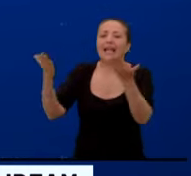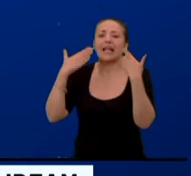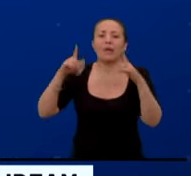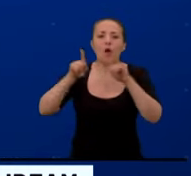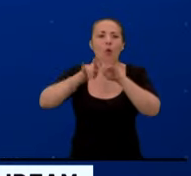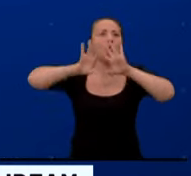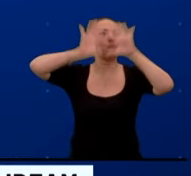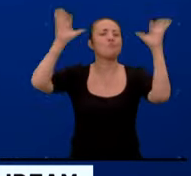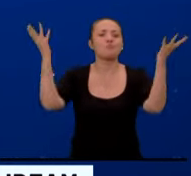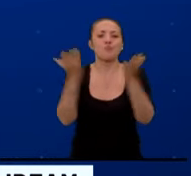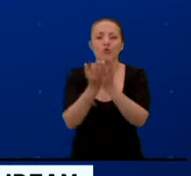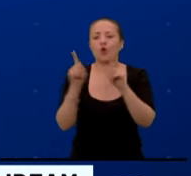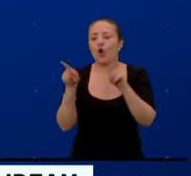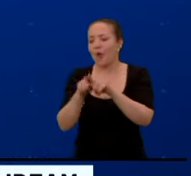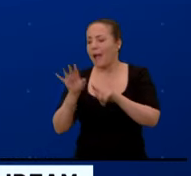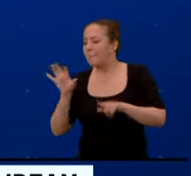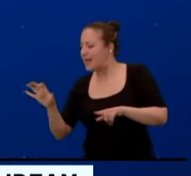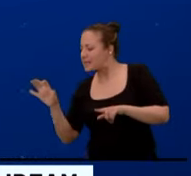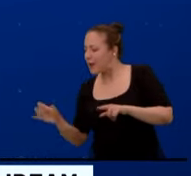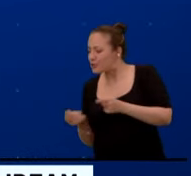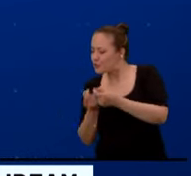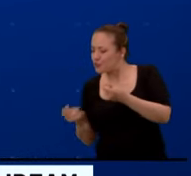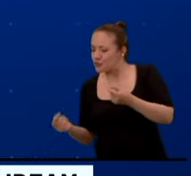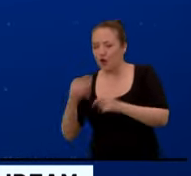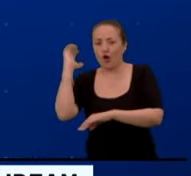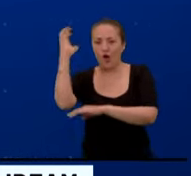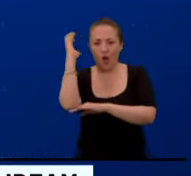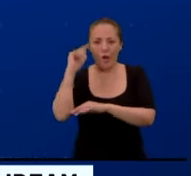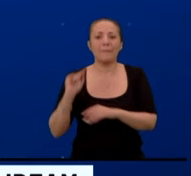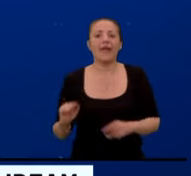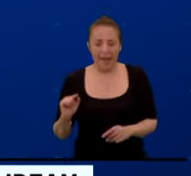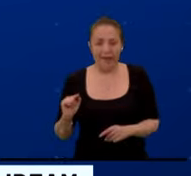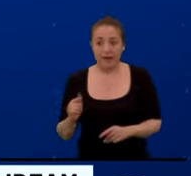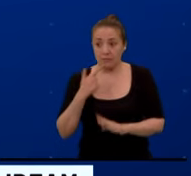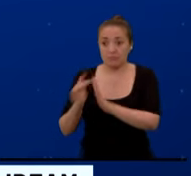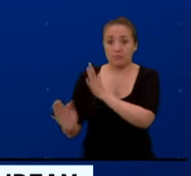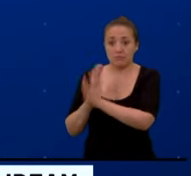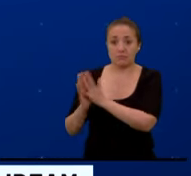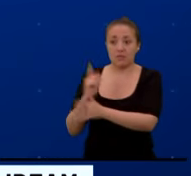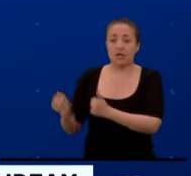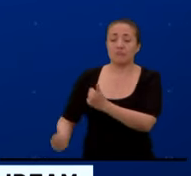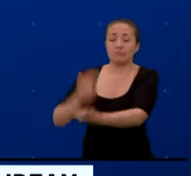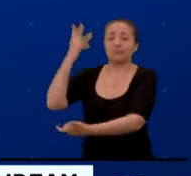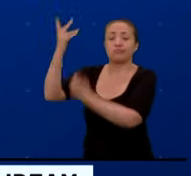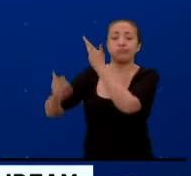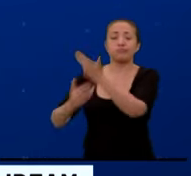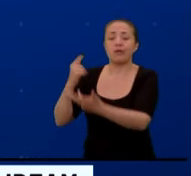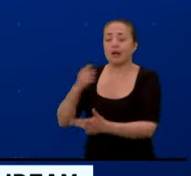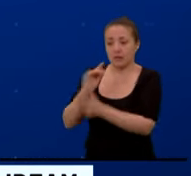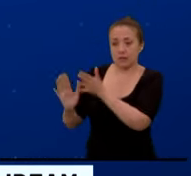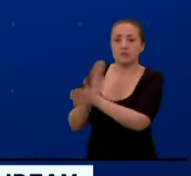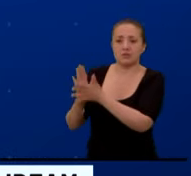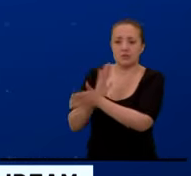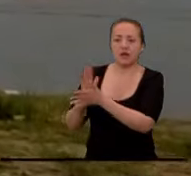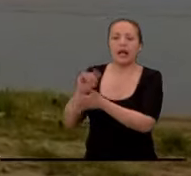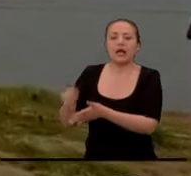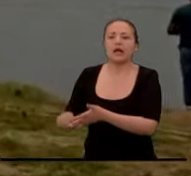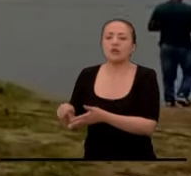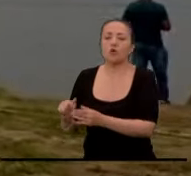con los países vecinos. Incluso, ellos han informado de incendios materializados que directamente han generado